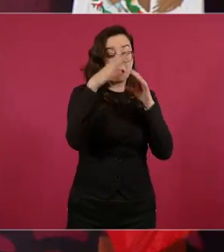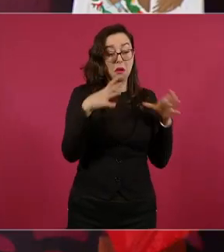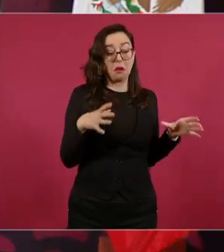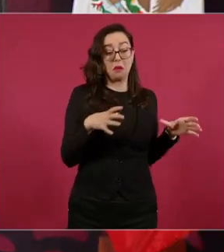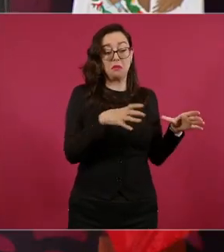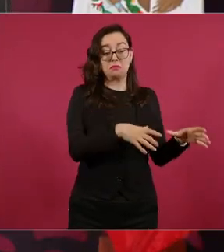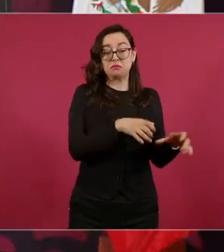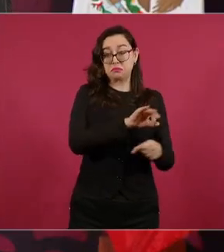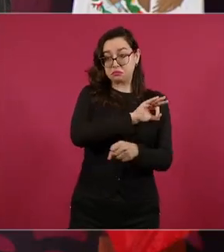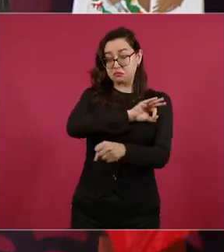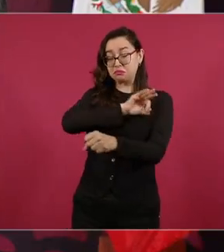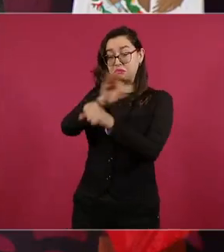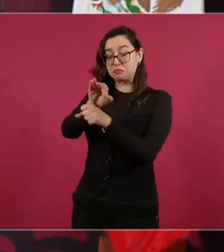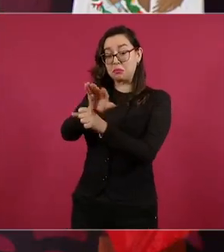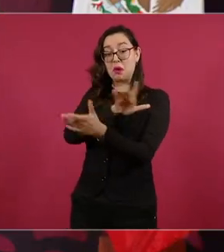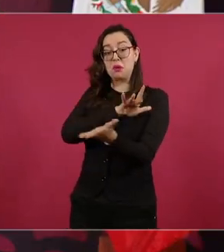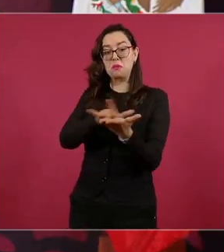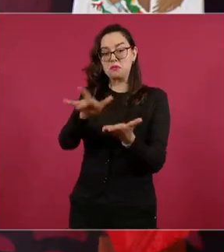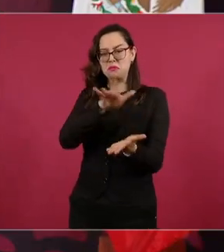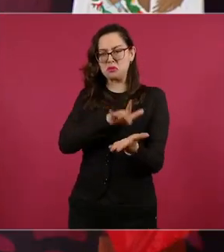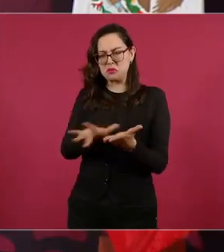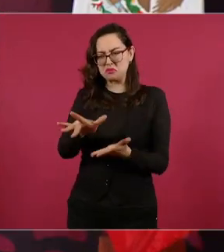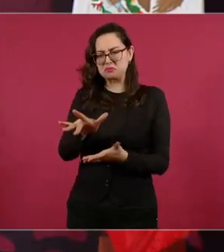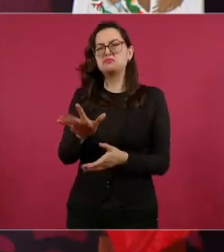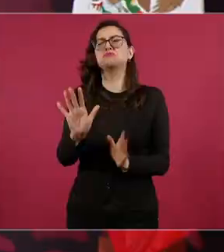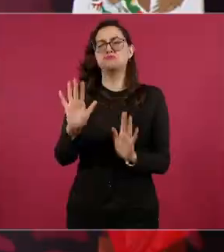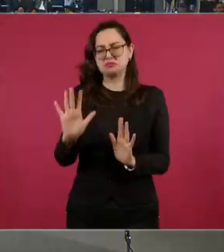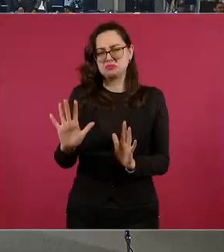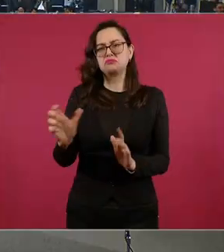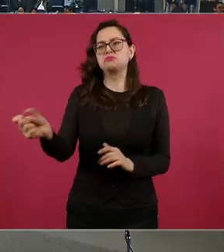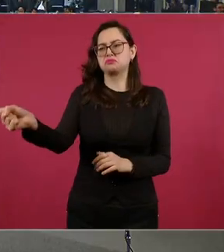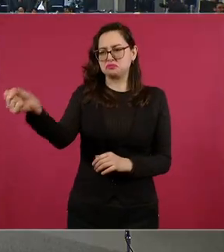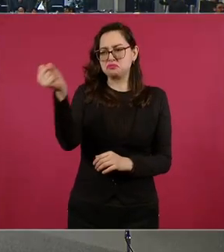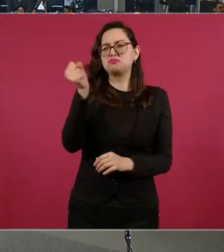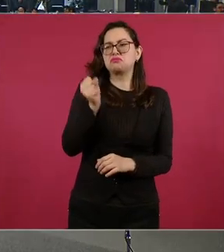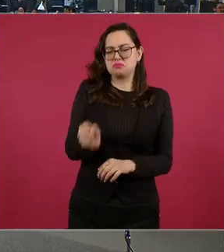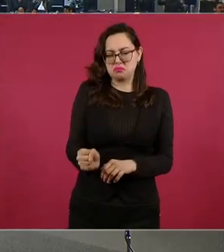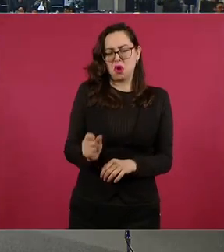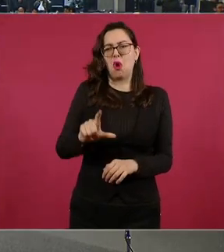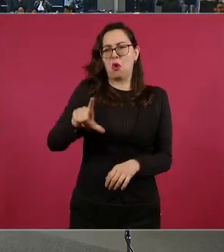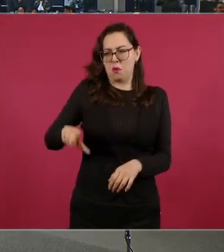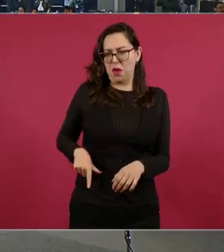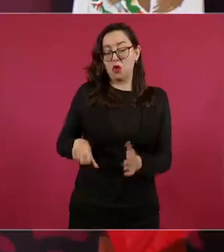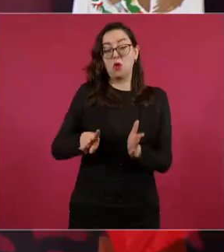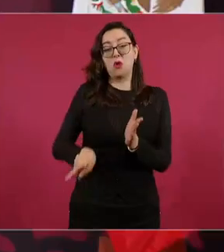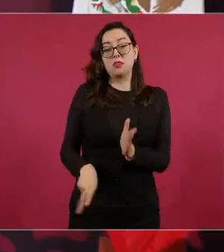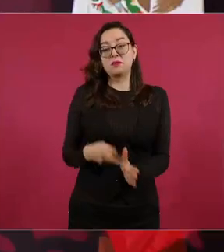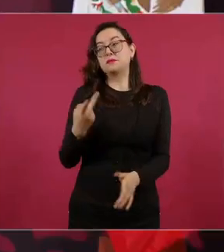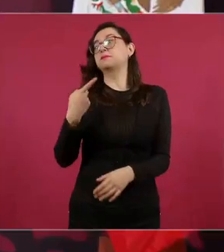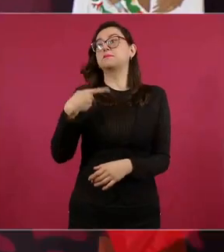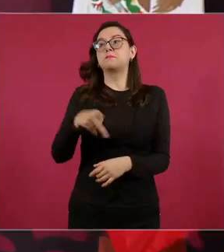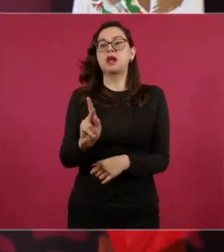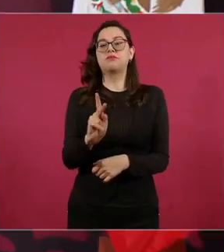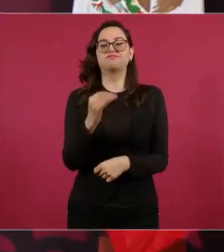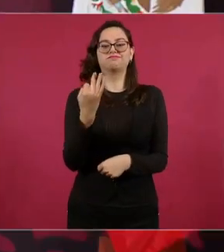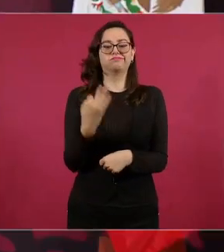gobernar transitoriamente y